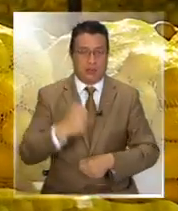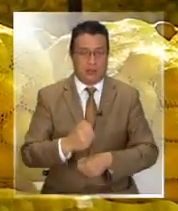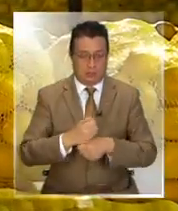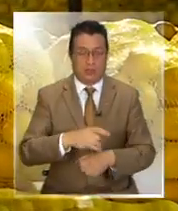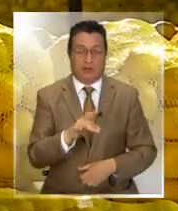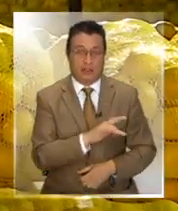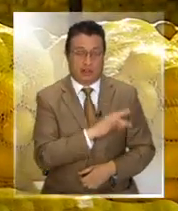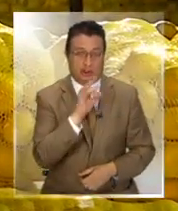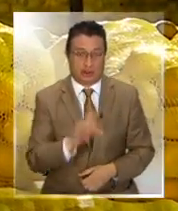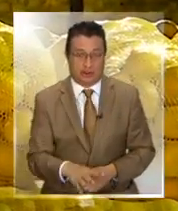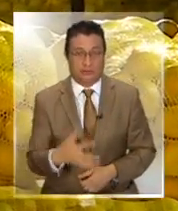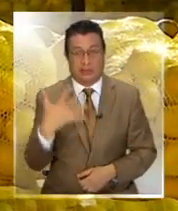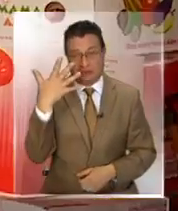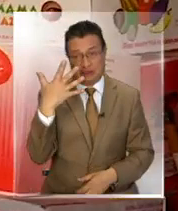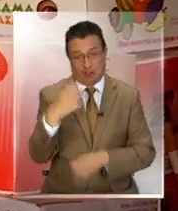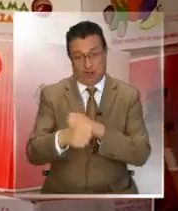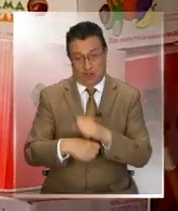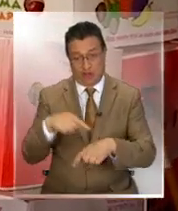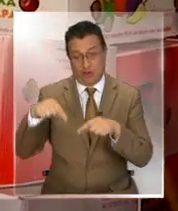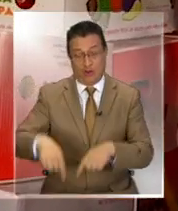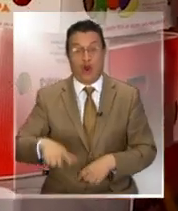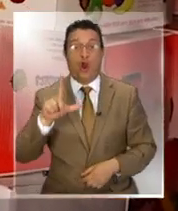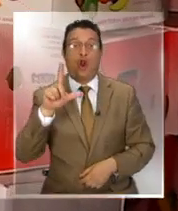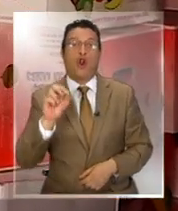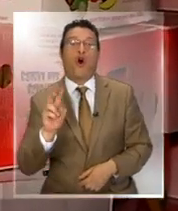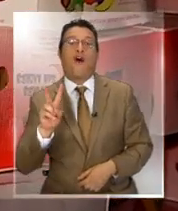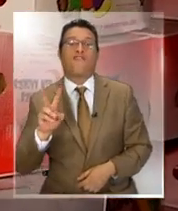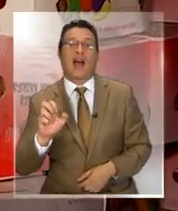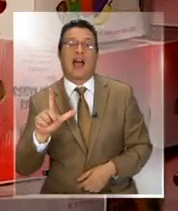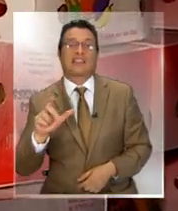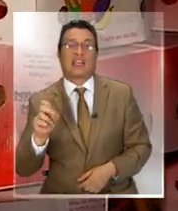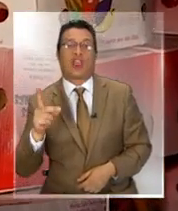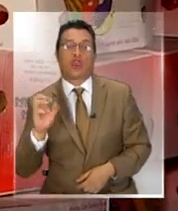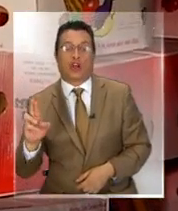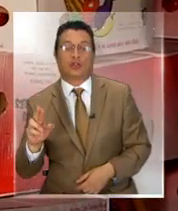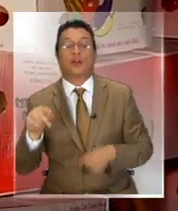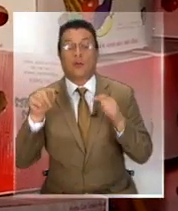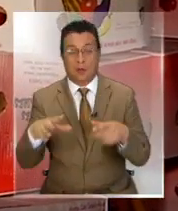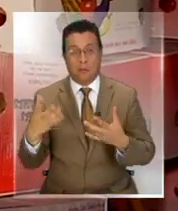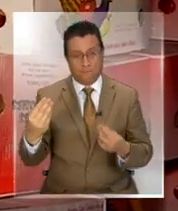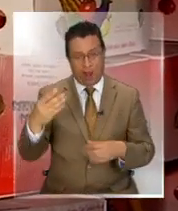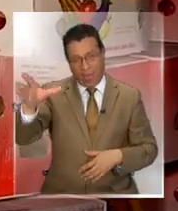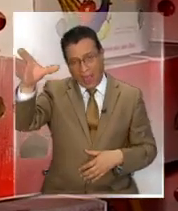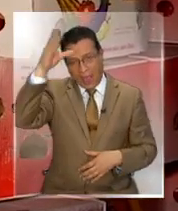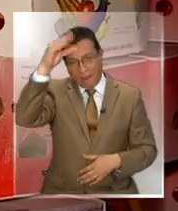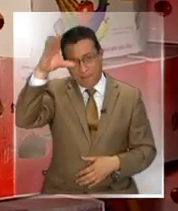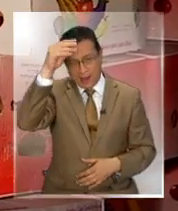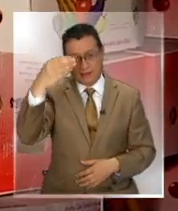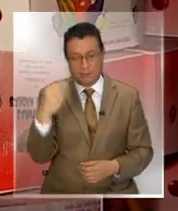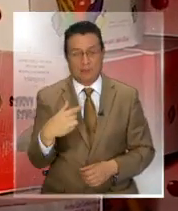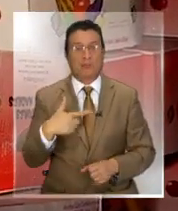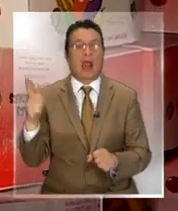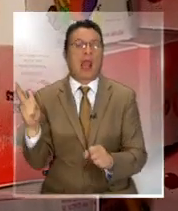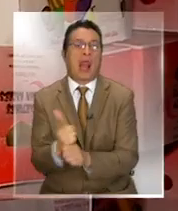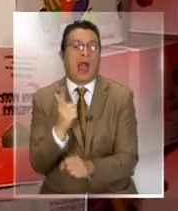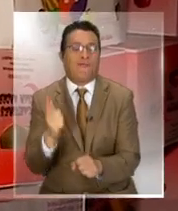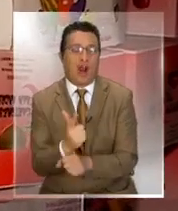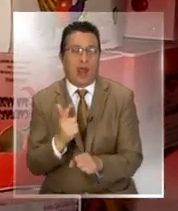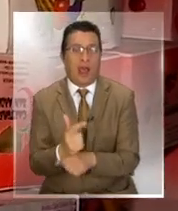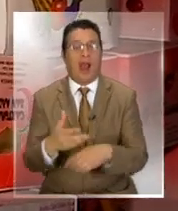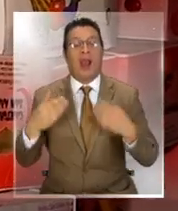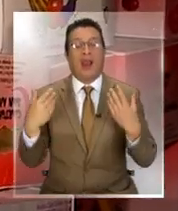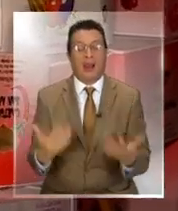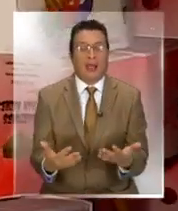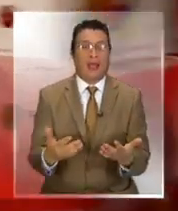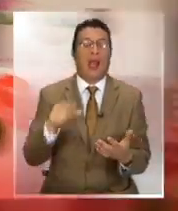Chile y son 5 años que estoy aquí en La Vega, Los Vallidores. Realmente una gran experiencia laboral y más que